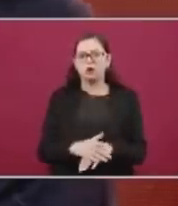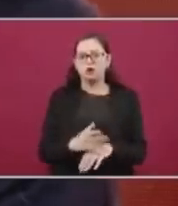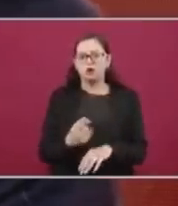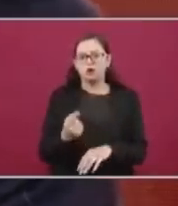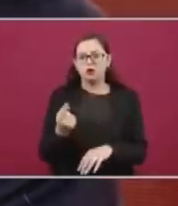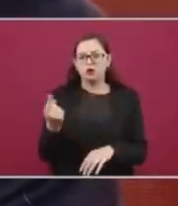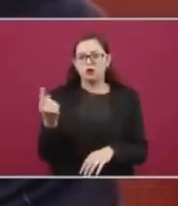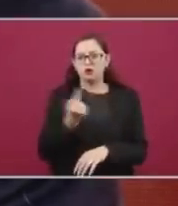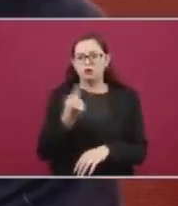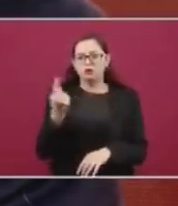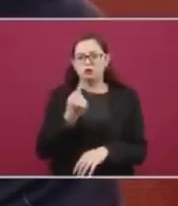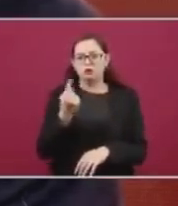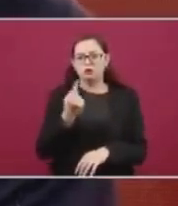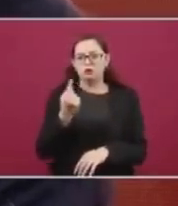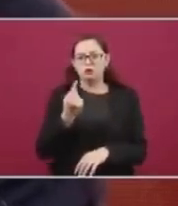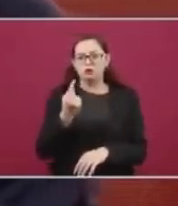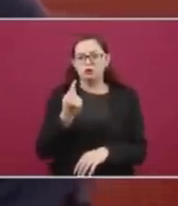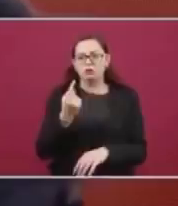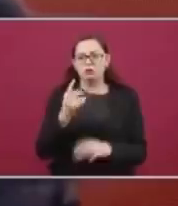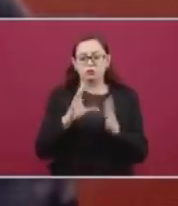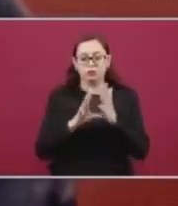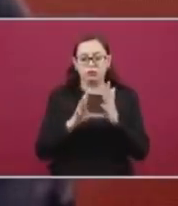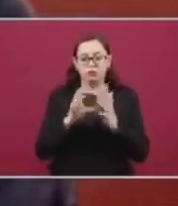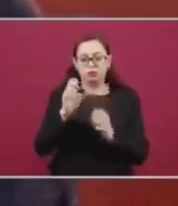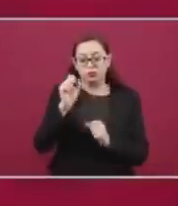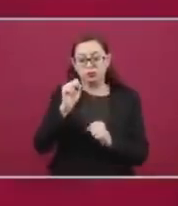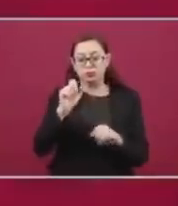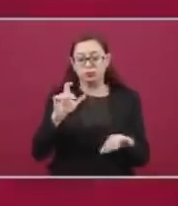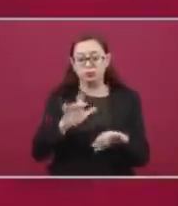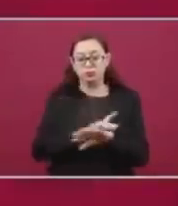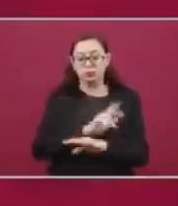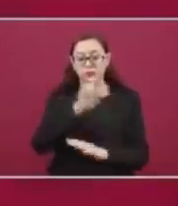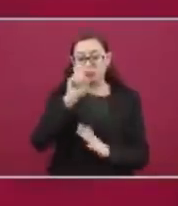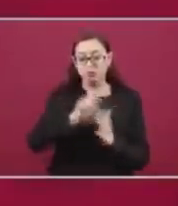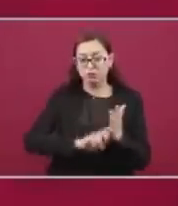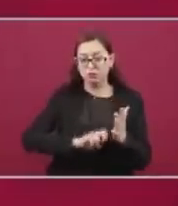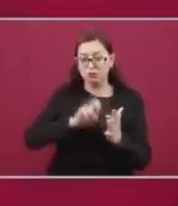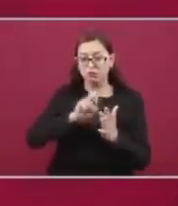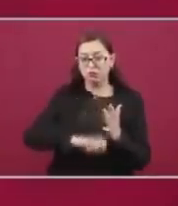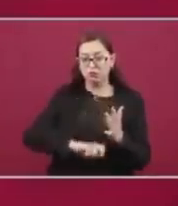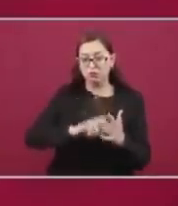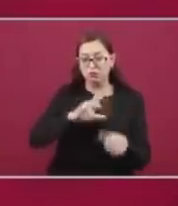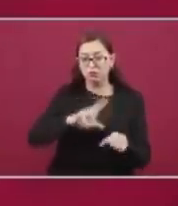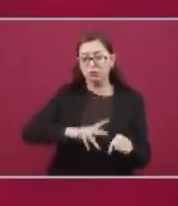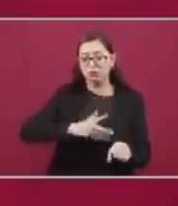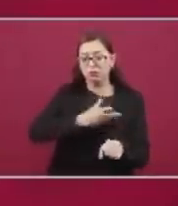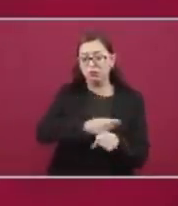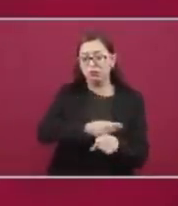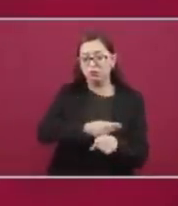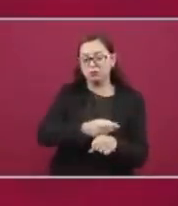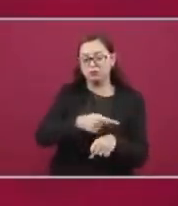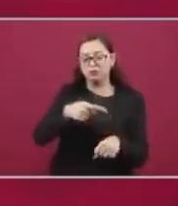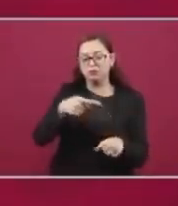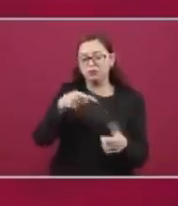porque la reforma constitucional permite que las Fuerzas Armadas